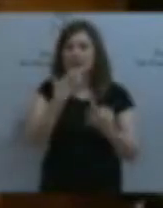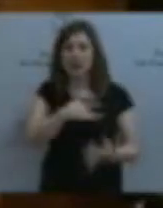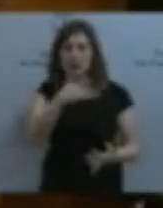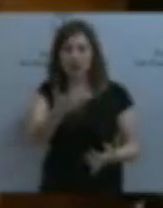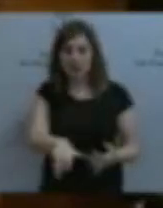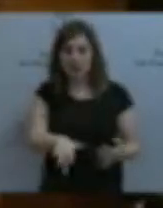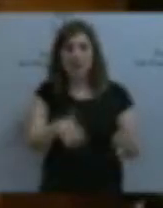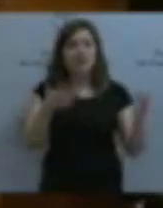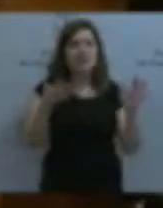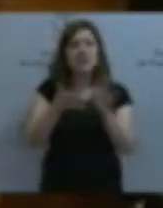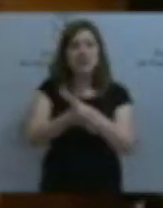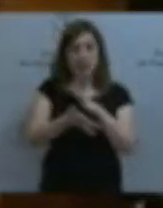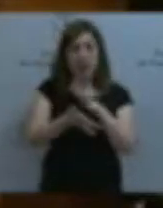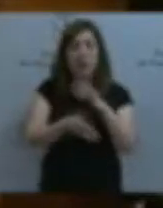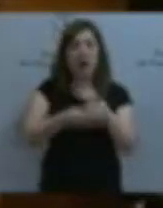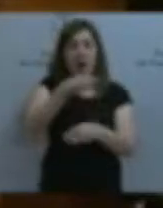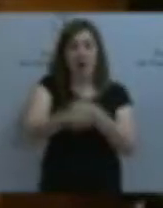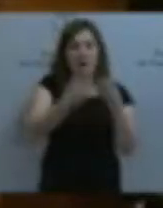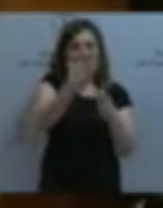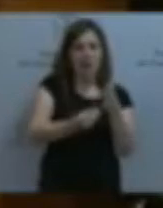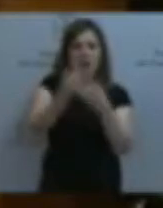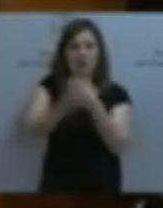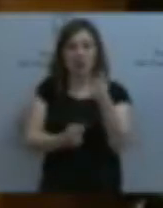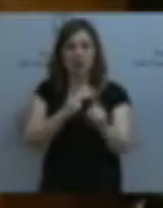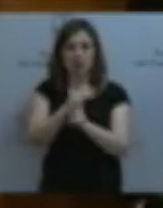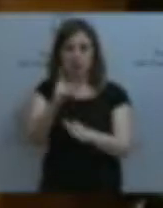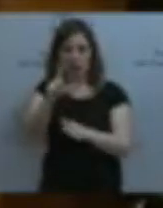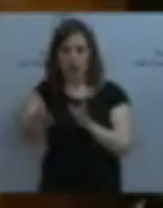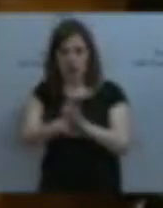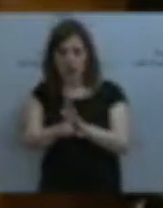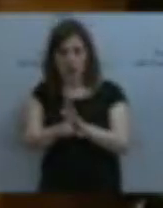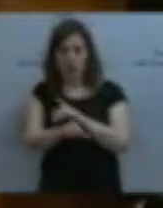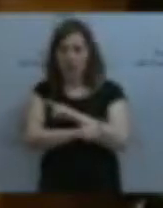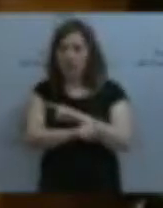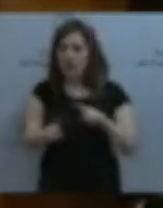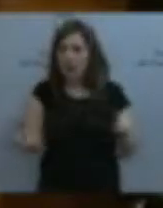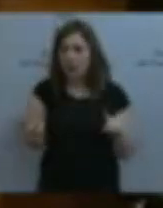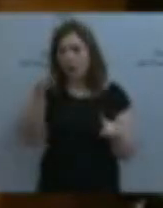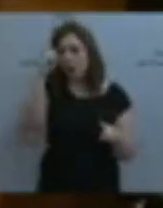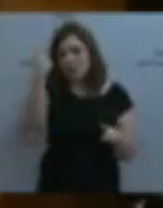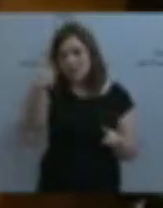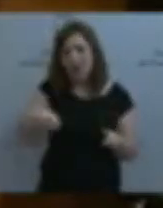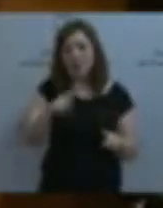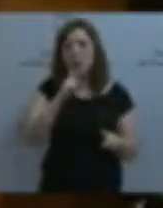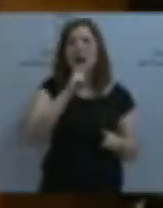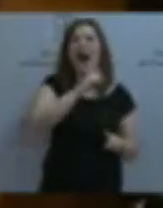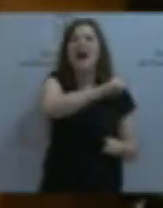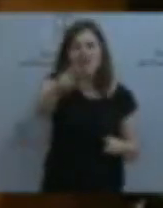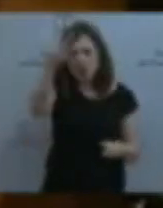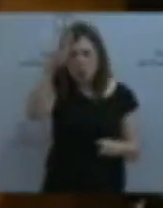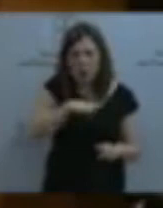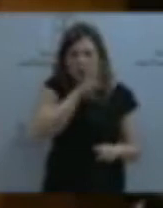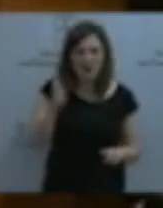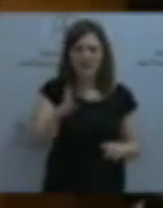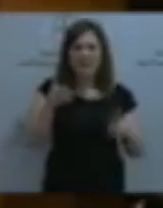lleva a este tipo de prácticas irregulares. No se toman en cuenta las advertencias de madres y padres, es decir, la gente que se